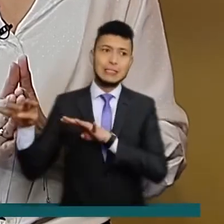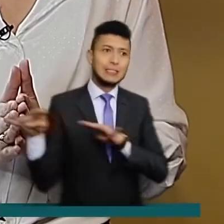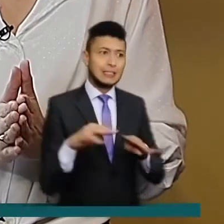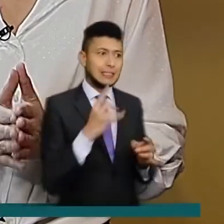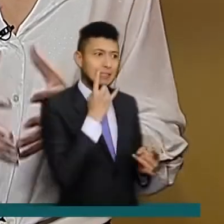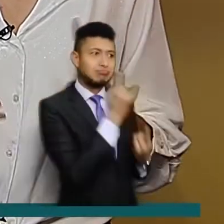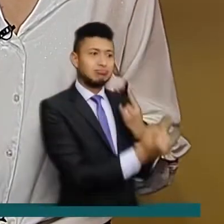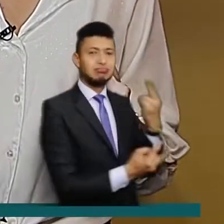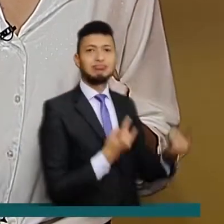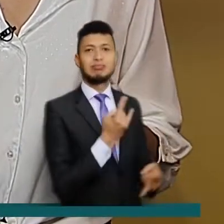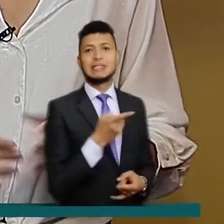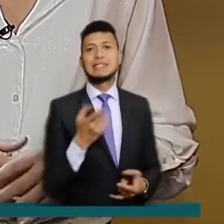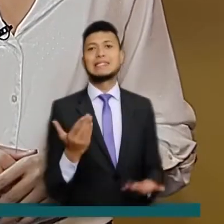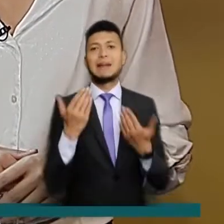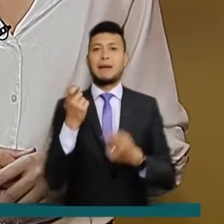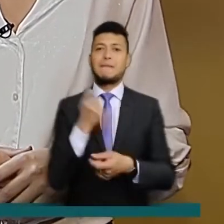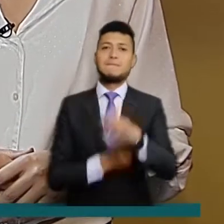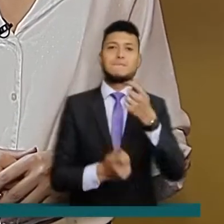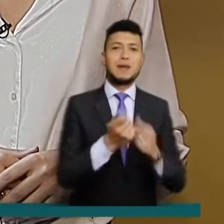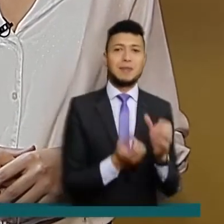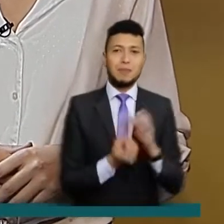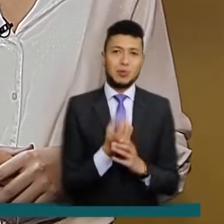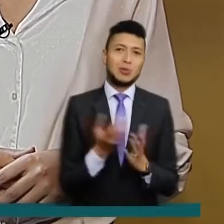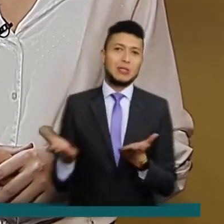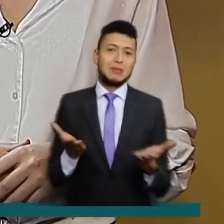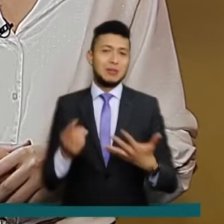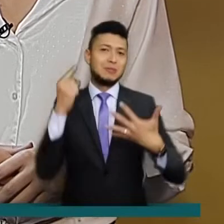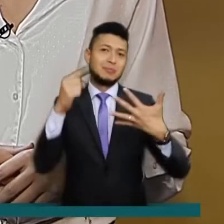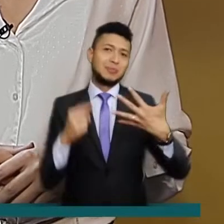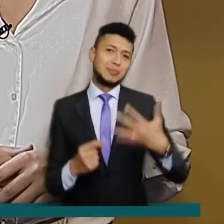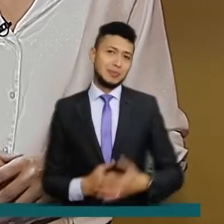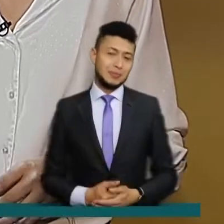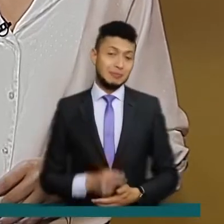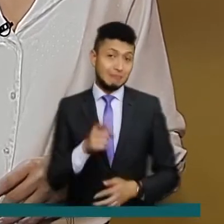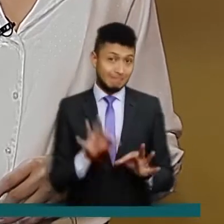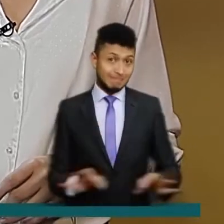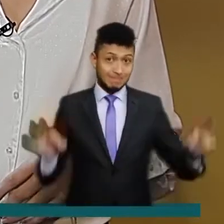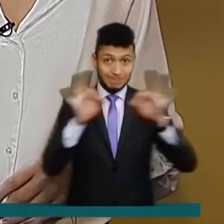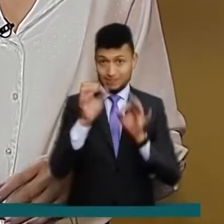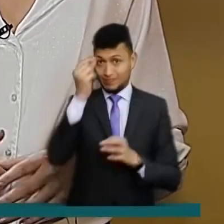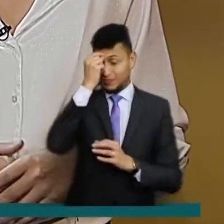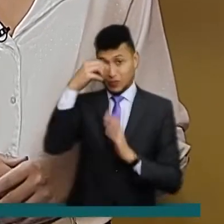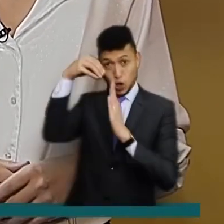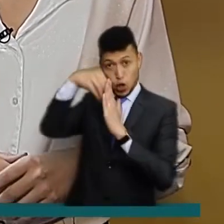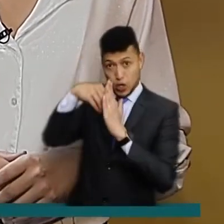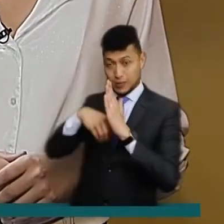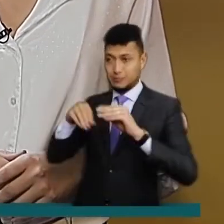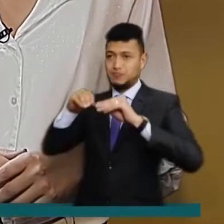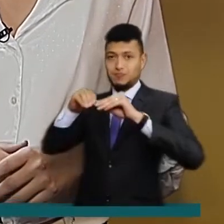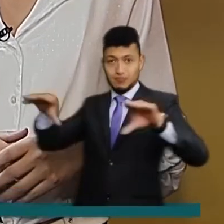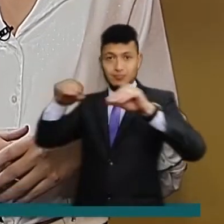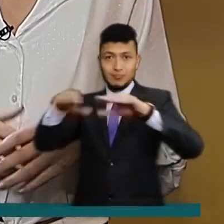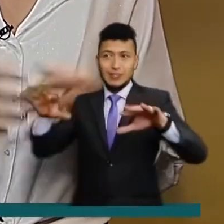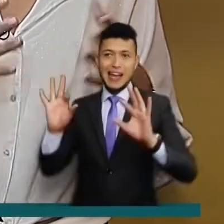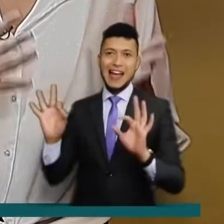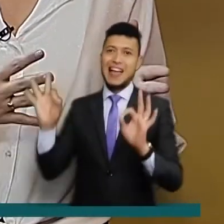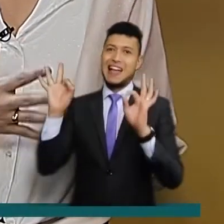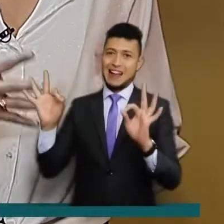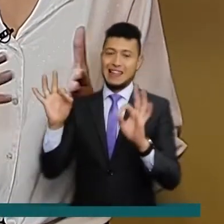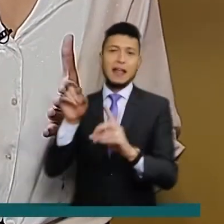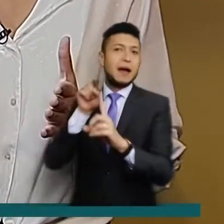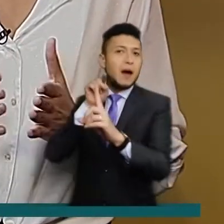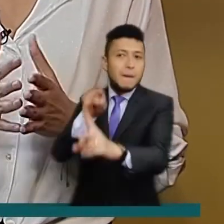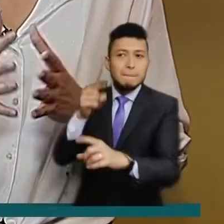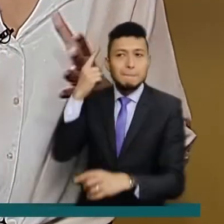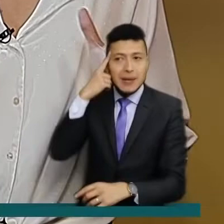atraiga, para que, como resultado, se dé la venta de nuestro producto o servicio. Para tener en cuenta, el contenido que se cree debe ser de